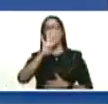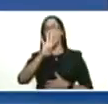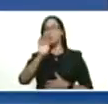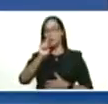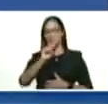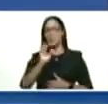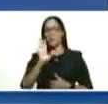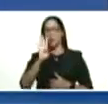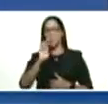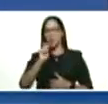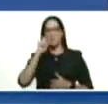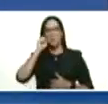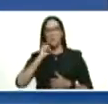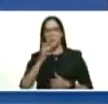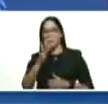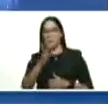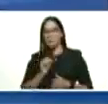cuatro.